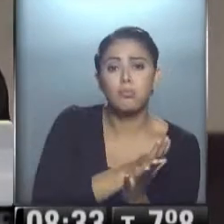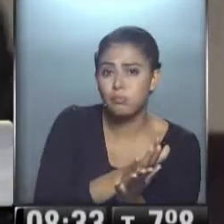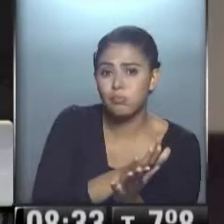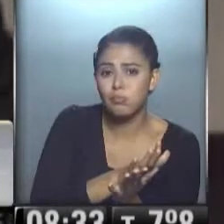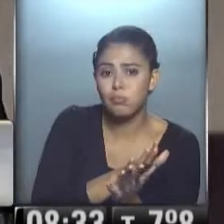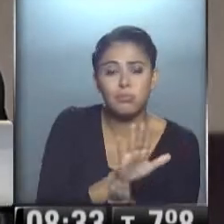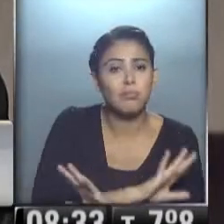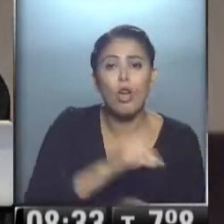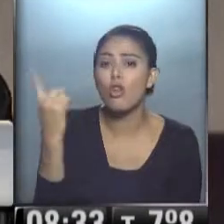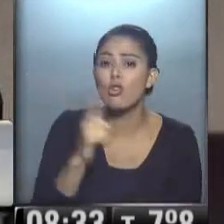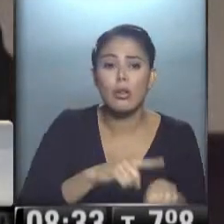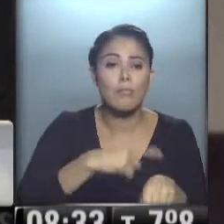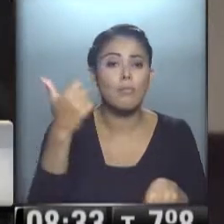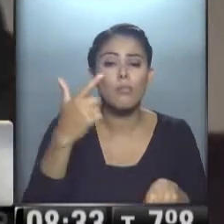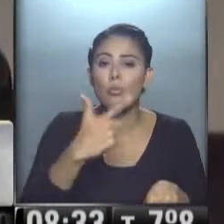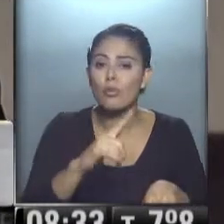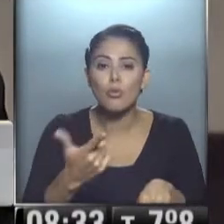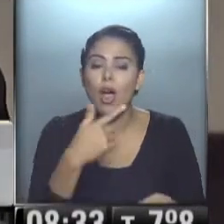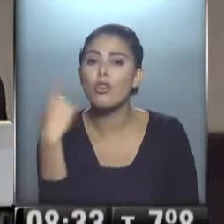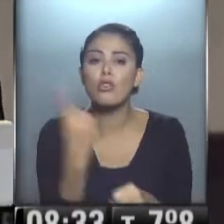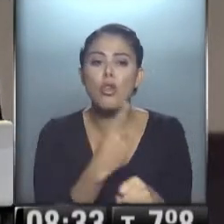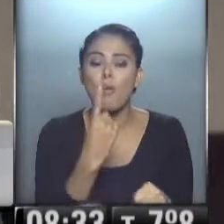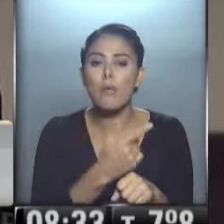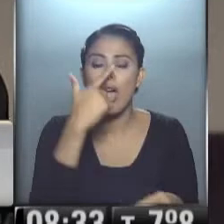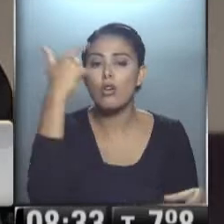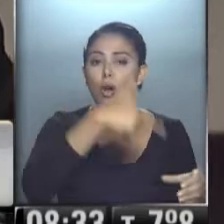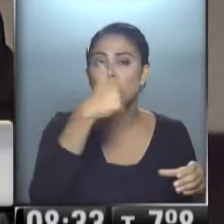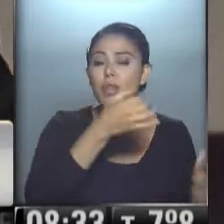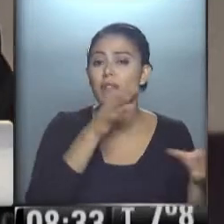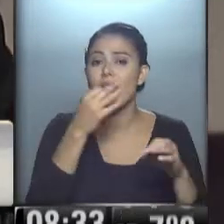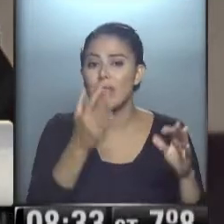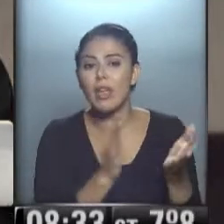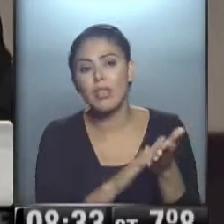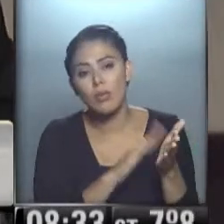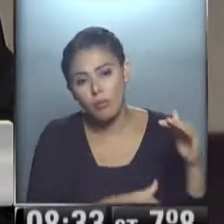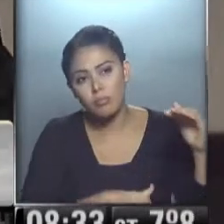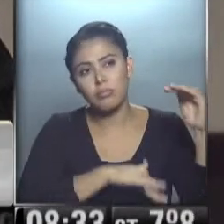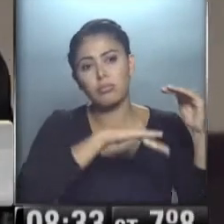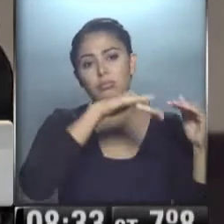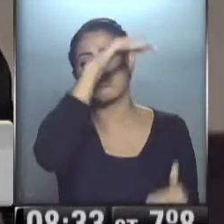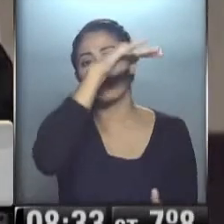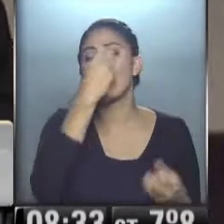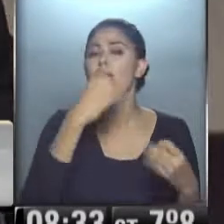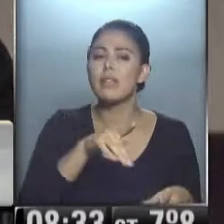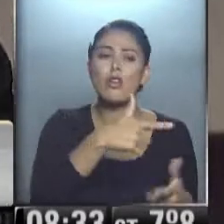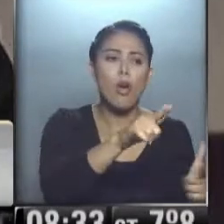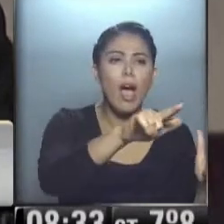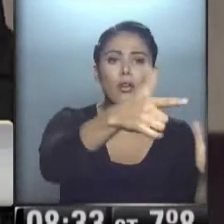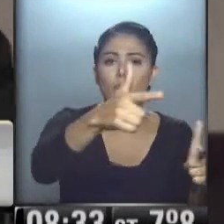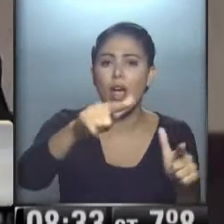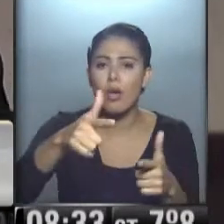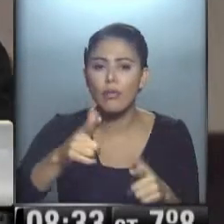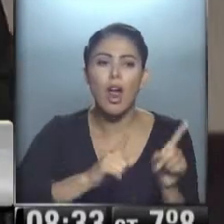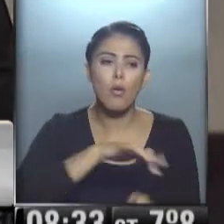a tiempo a recargar es decir a reponer el combustible que se vendía y empezaba a aparecer el tema del desabastecimiento en tal